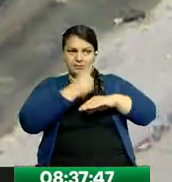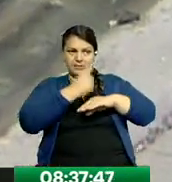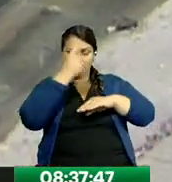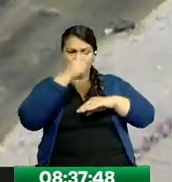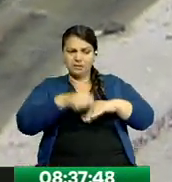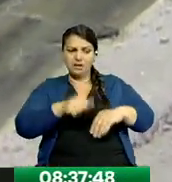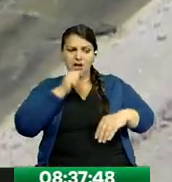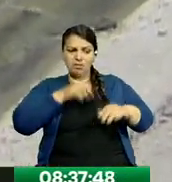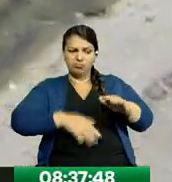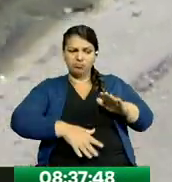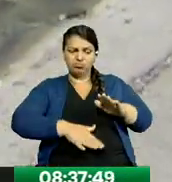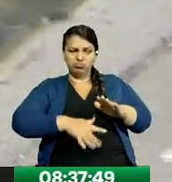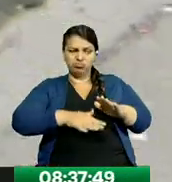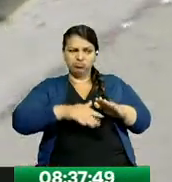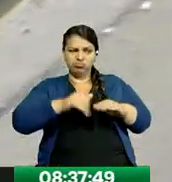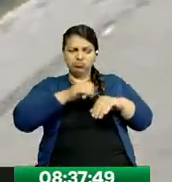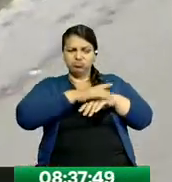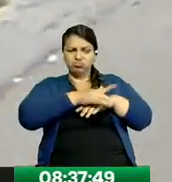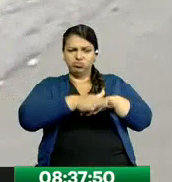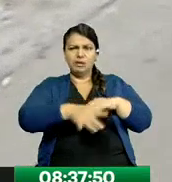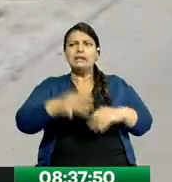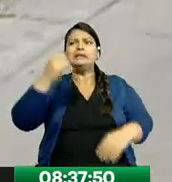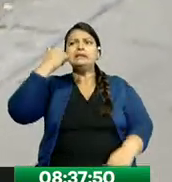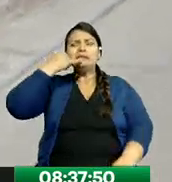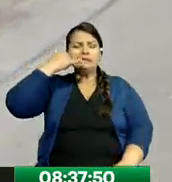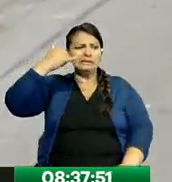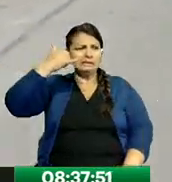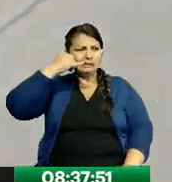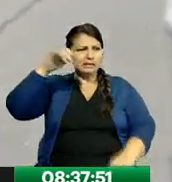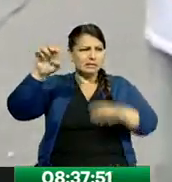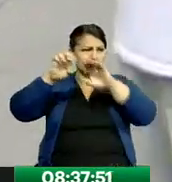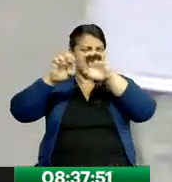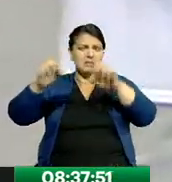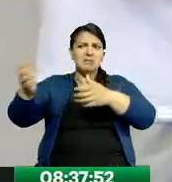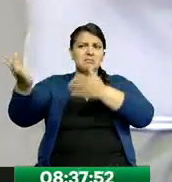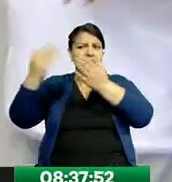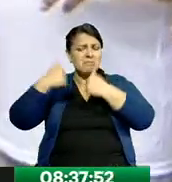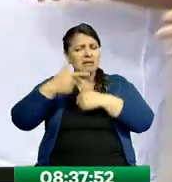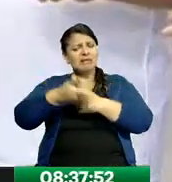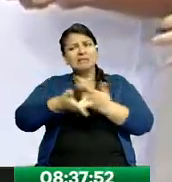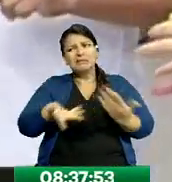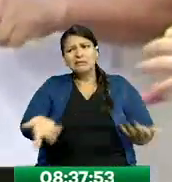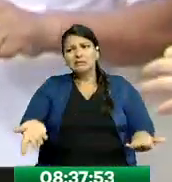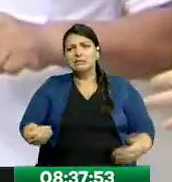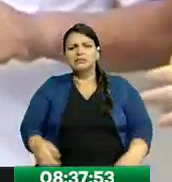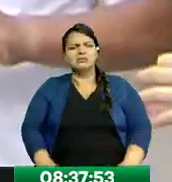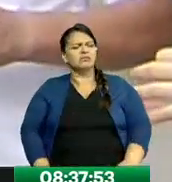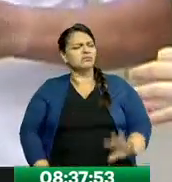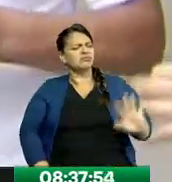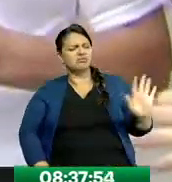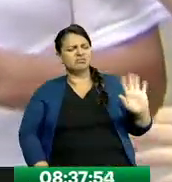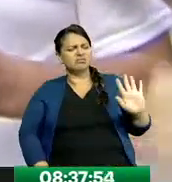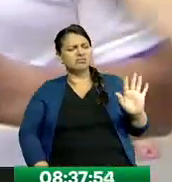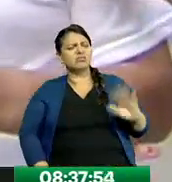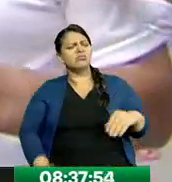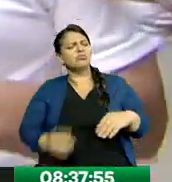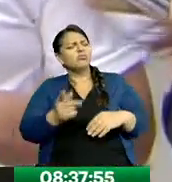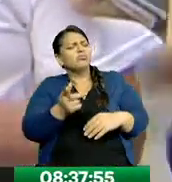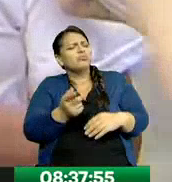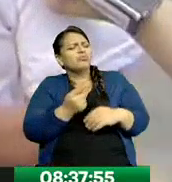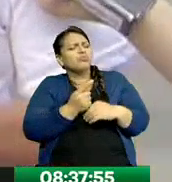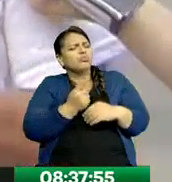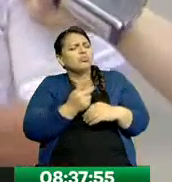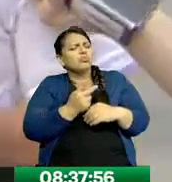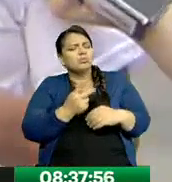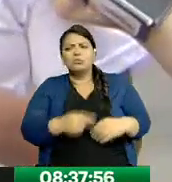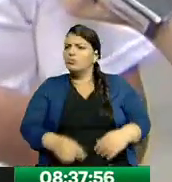5 días y no hay cuándo. ¿Cuál es la dirección exacta donde nos encontramos? Mapa Singue Oeste, calle Renacer, que se